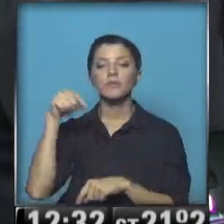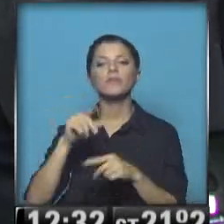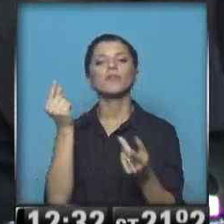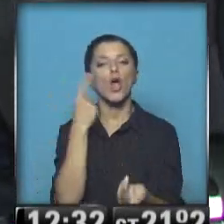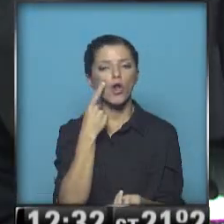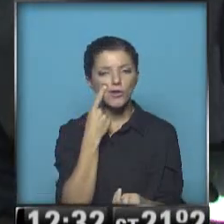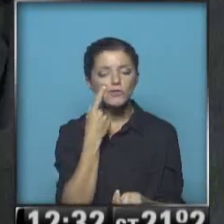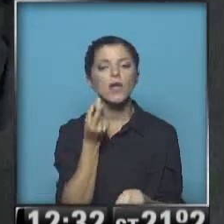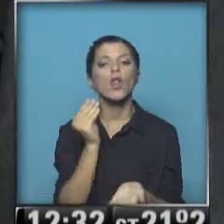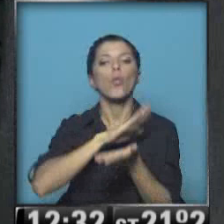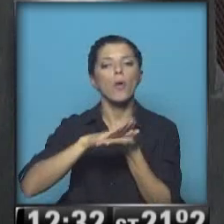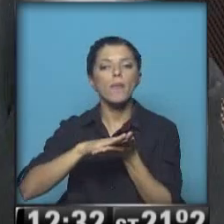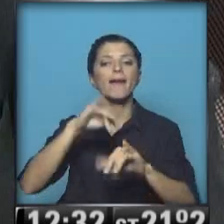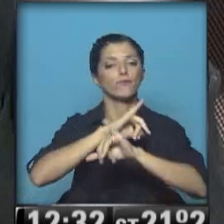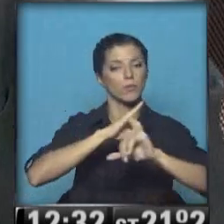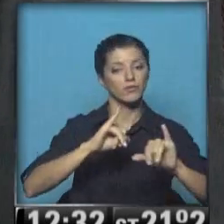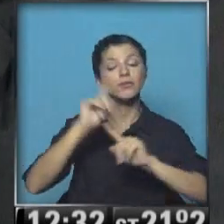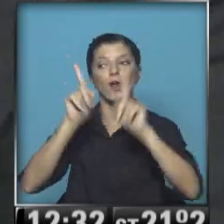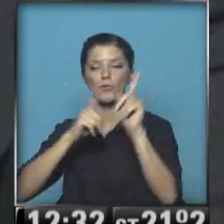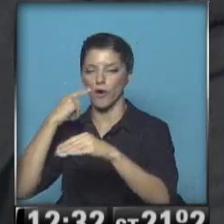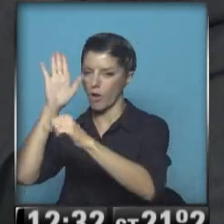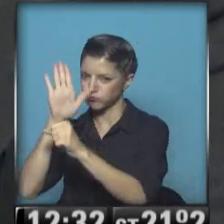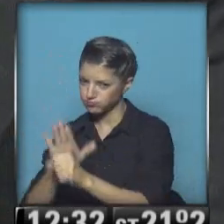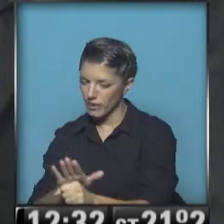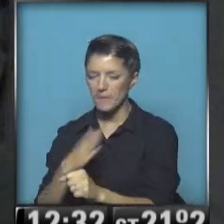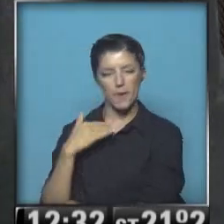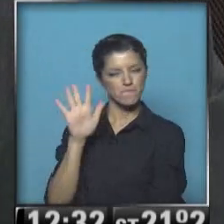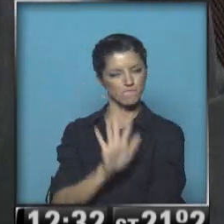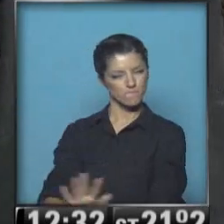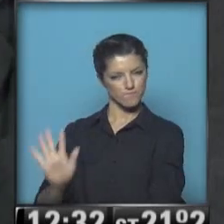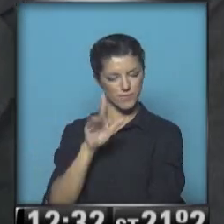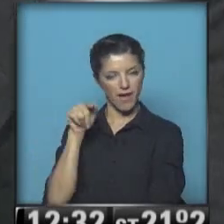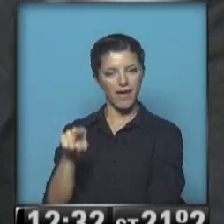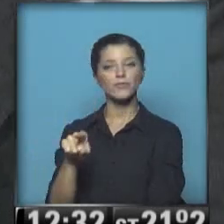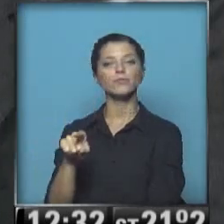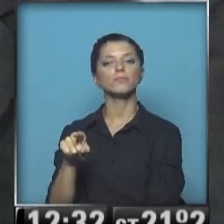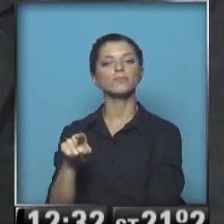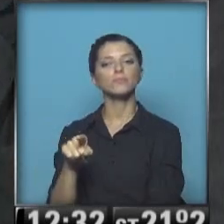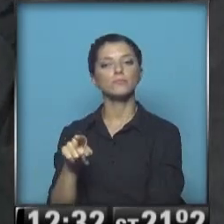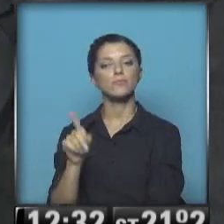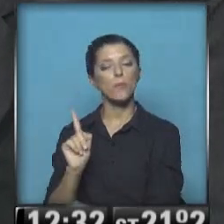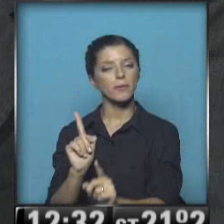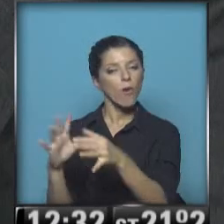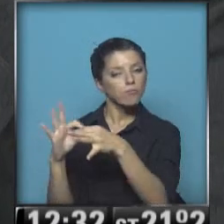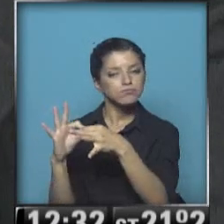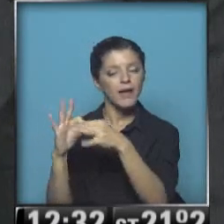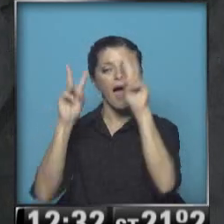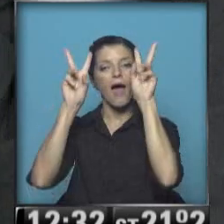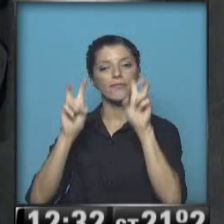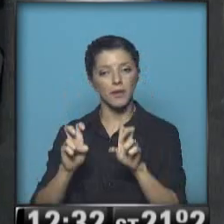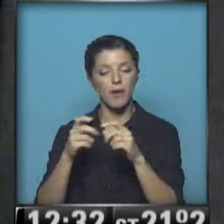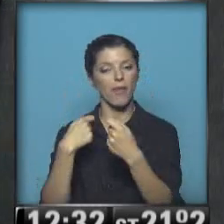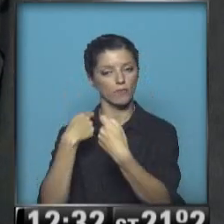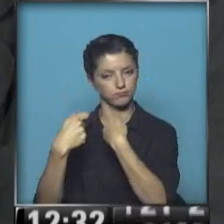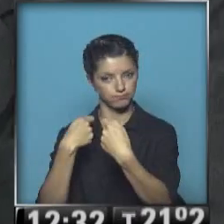nuevos elementos nuevos detalles y otros que no se van conociendo pero que se van sospechando que tienen que ver eh fundamentalmente con temas ligados a los